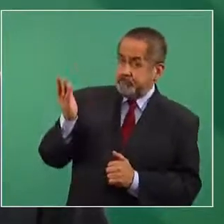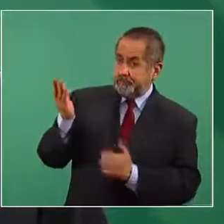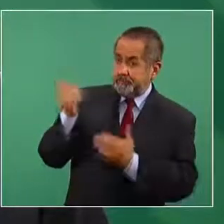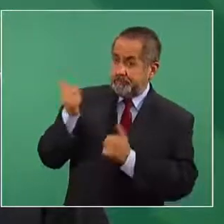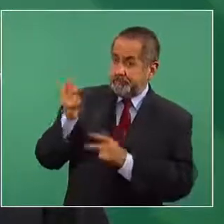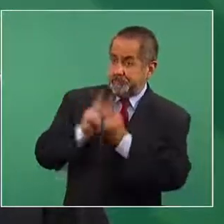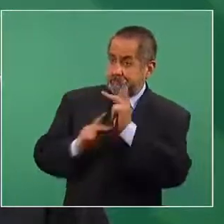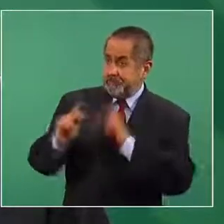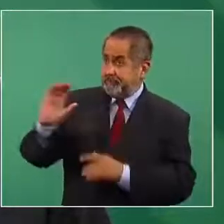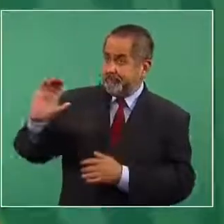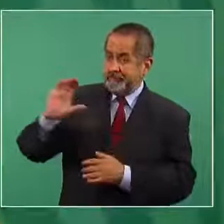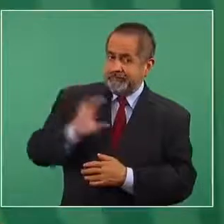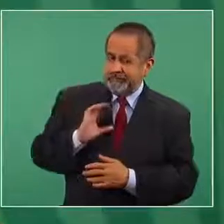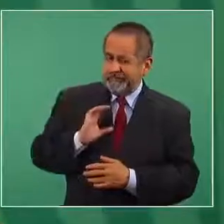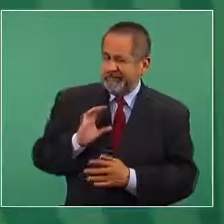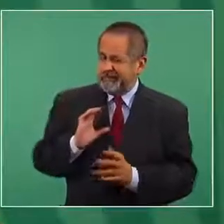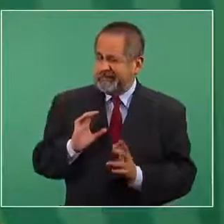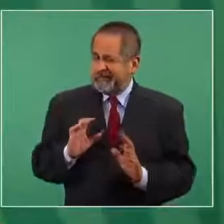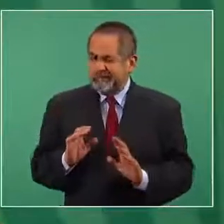crédito